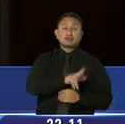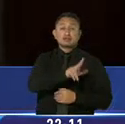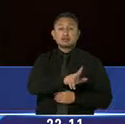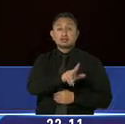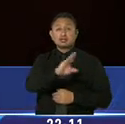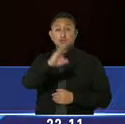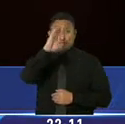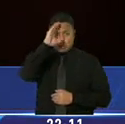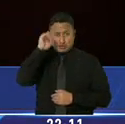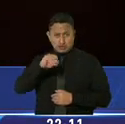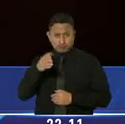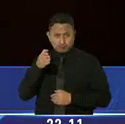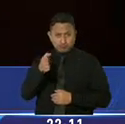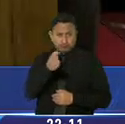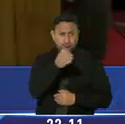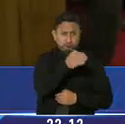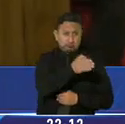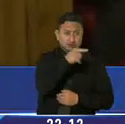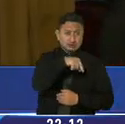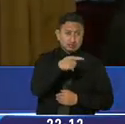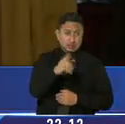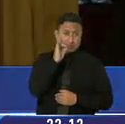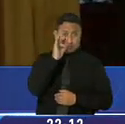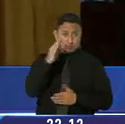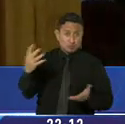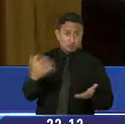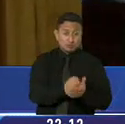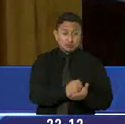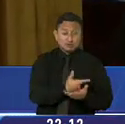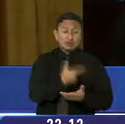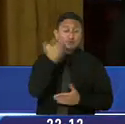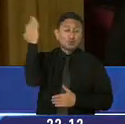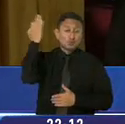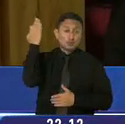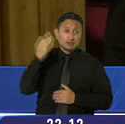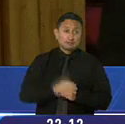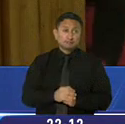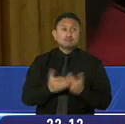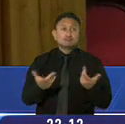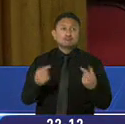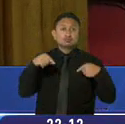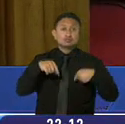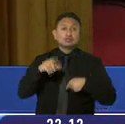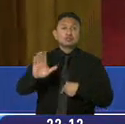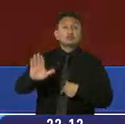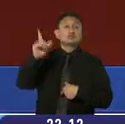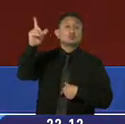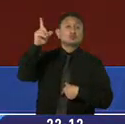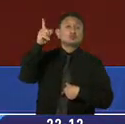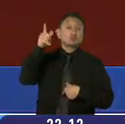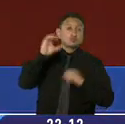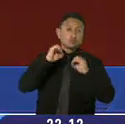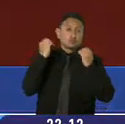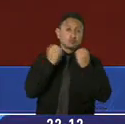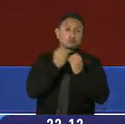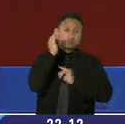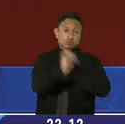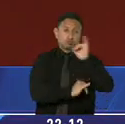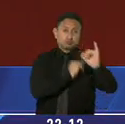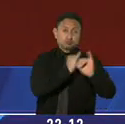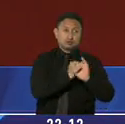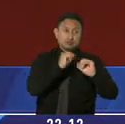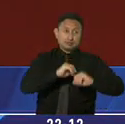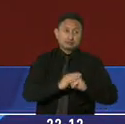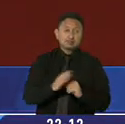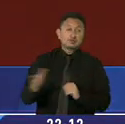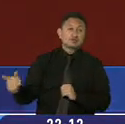que se decomisó droga de alta escala en la provincia del Carchi. Esto permitió dar con los cabecillas de una red internacional narcodelictiva que operaba en esta